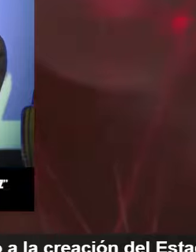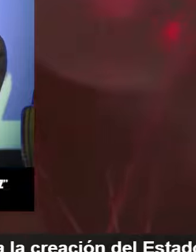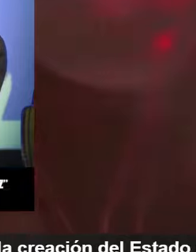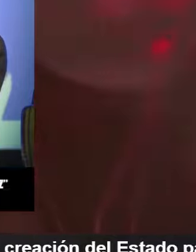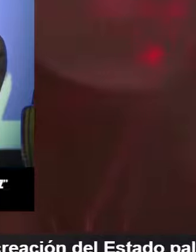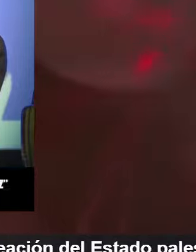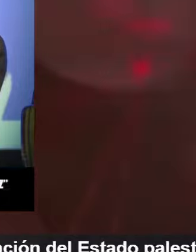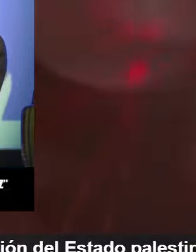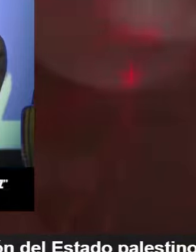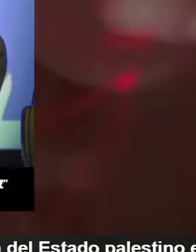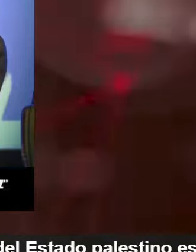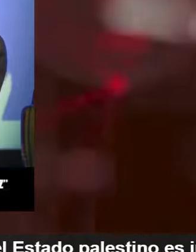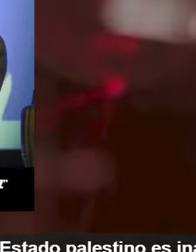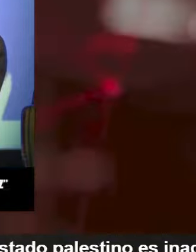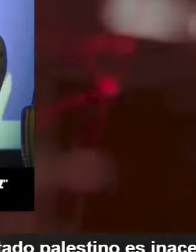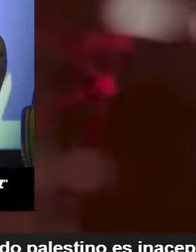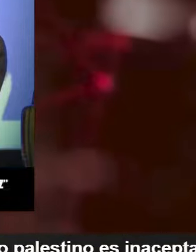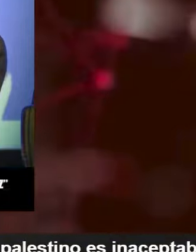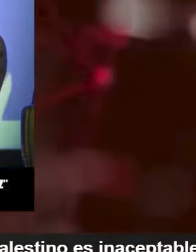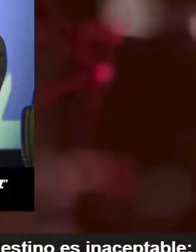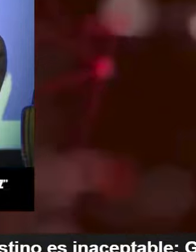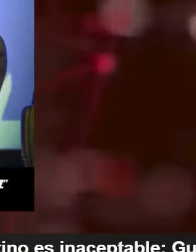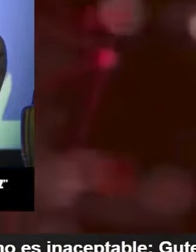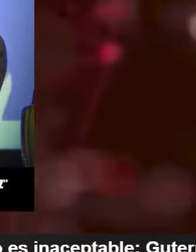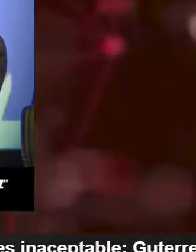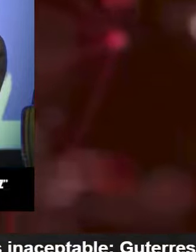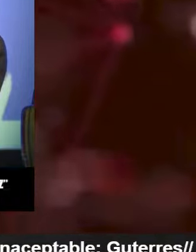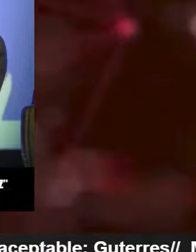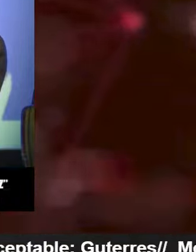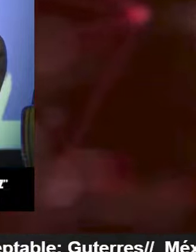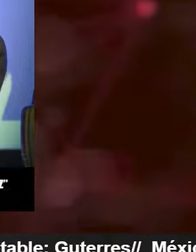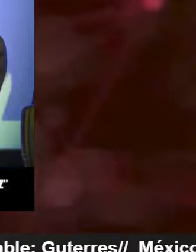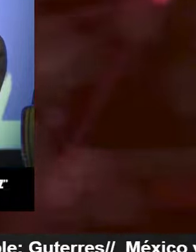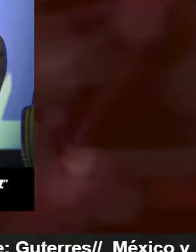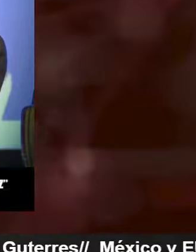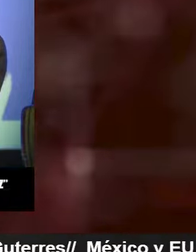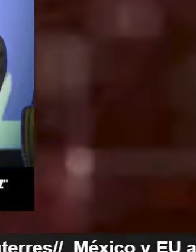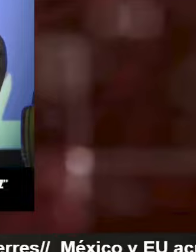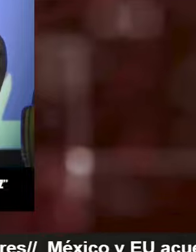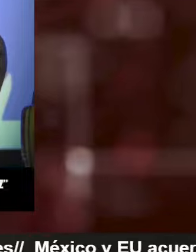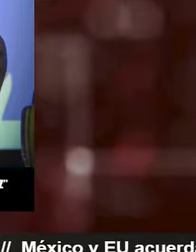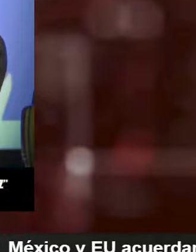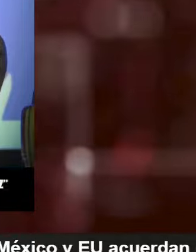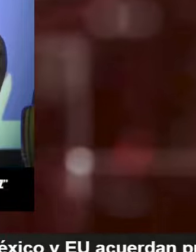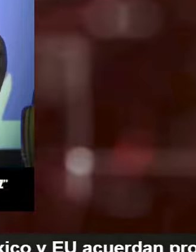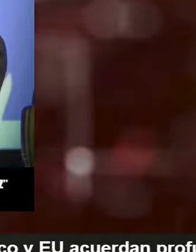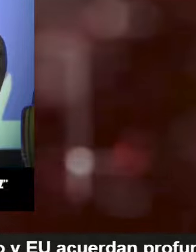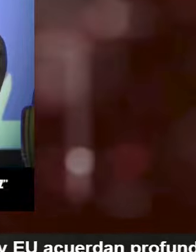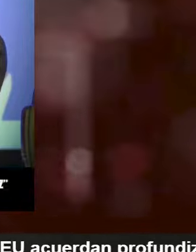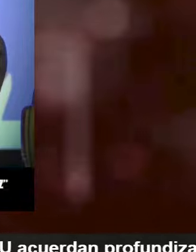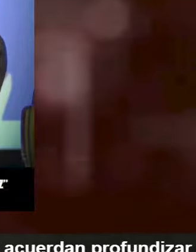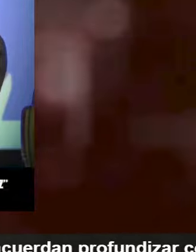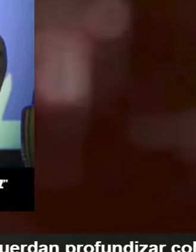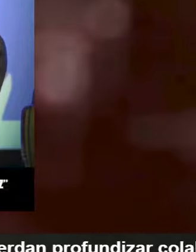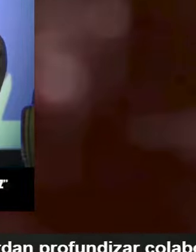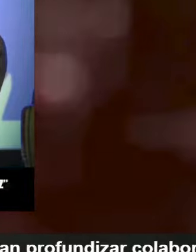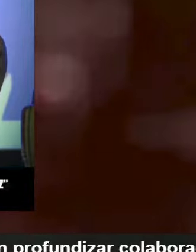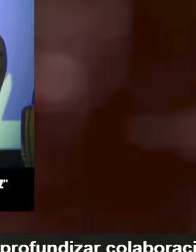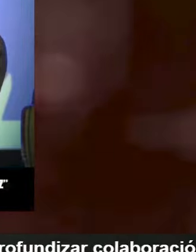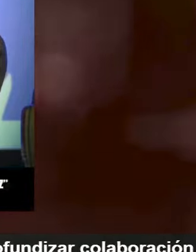pues hemos escuchado tanto al representante de morena como al propio representante del Pri indicando incluso que había una